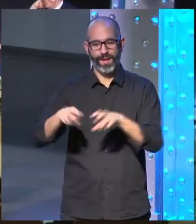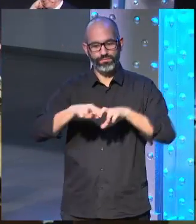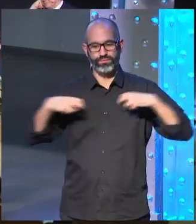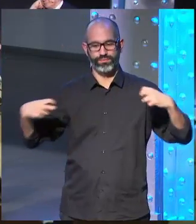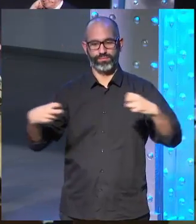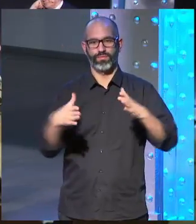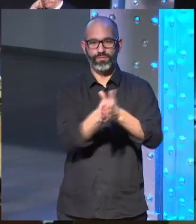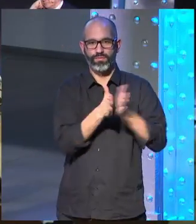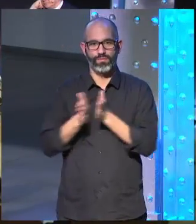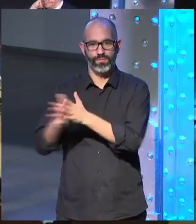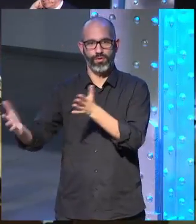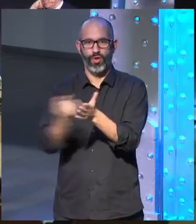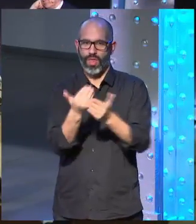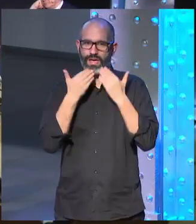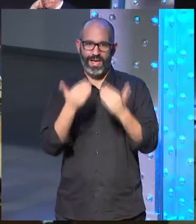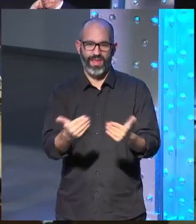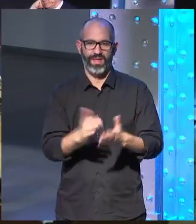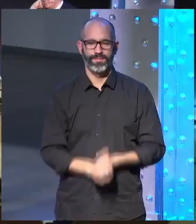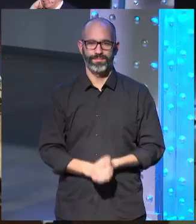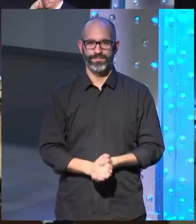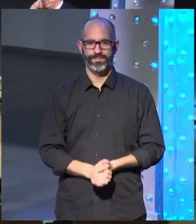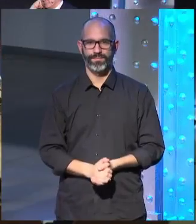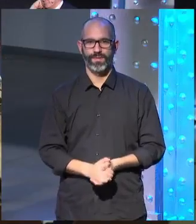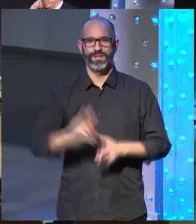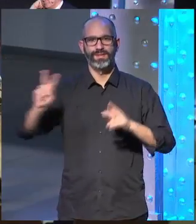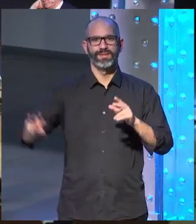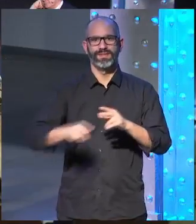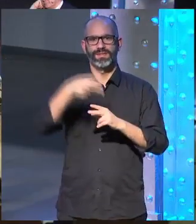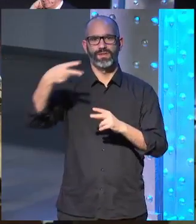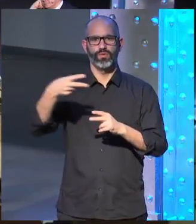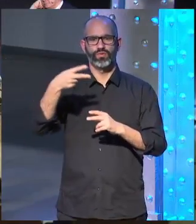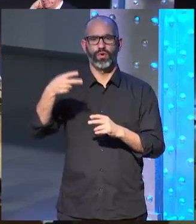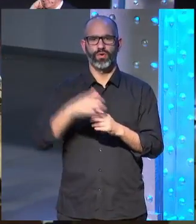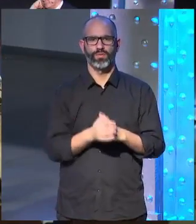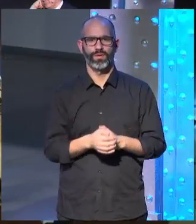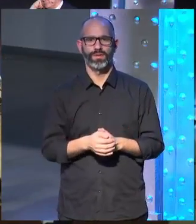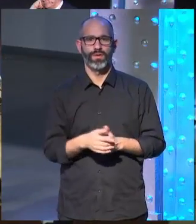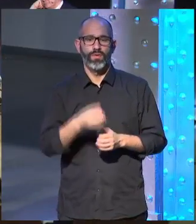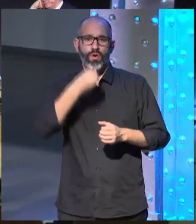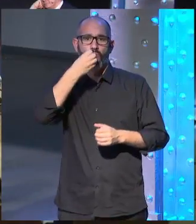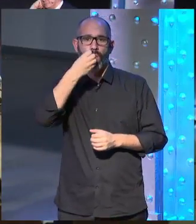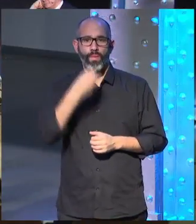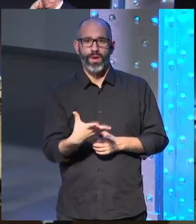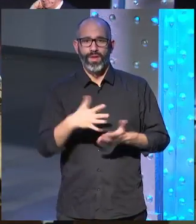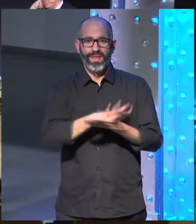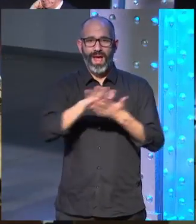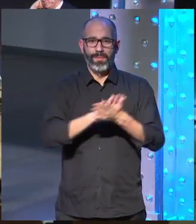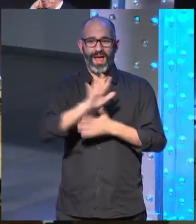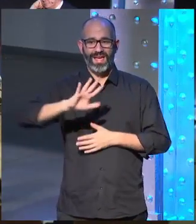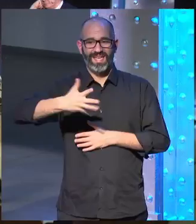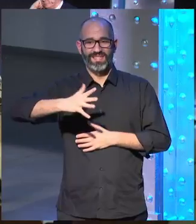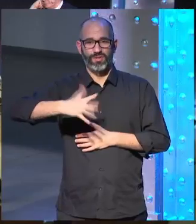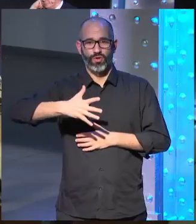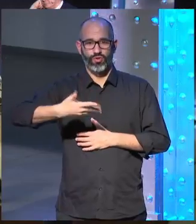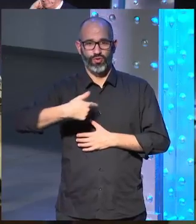ponencia con estos expertos. En segundo lugar, lo bueno de hablar el quinto